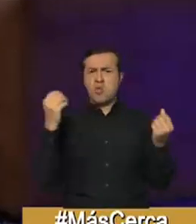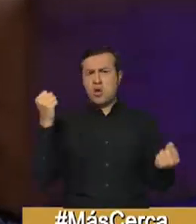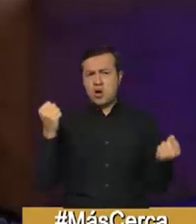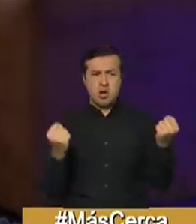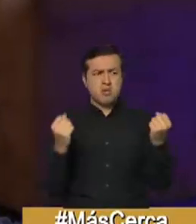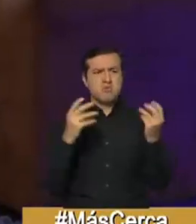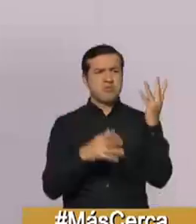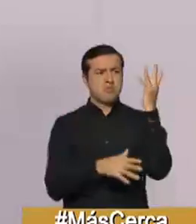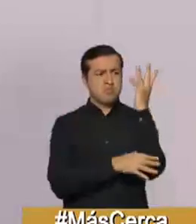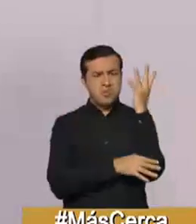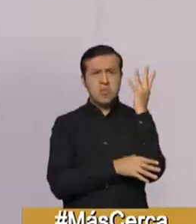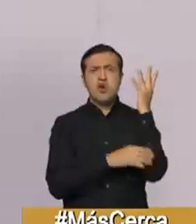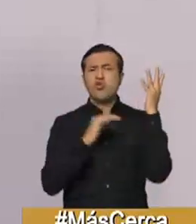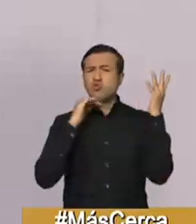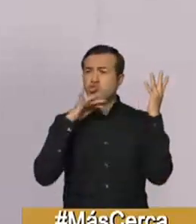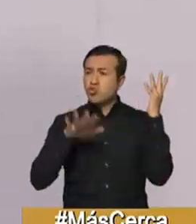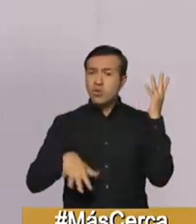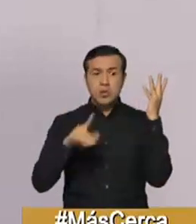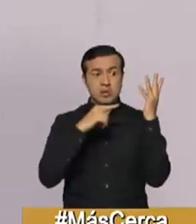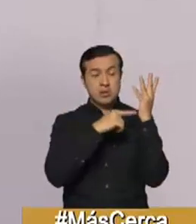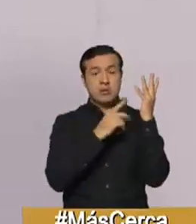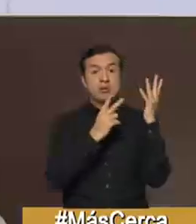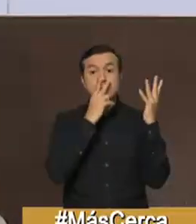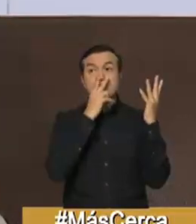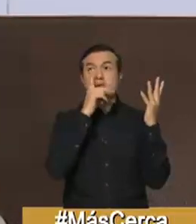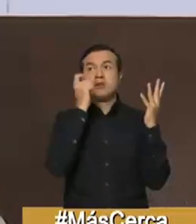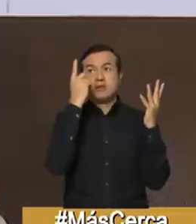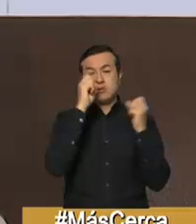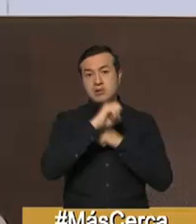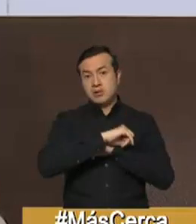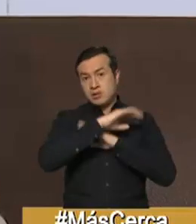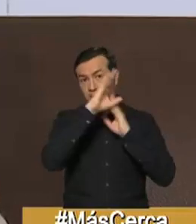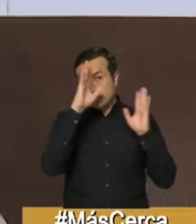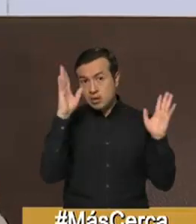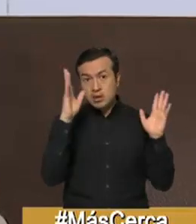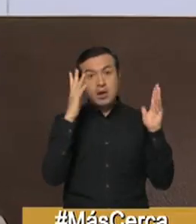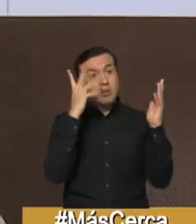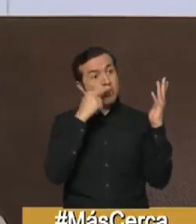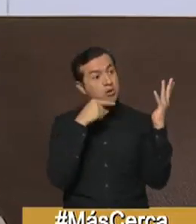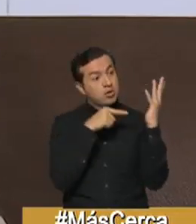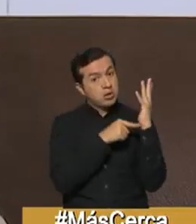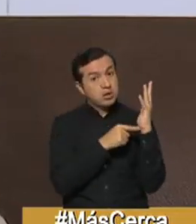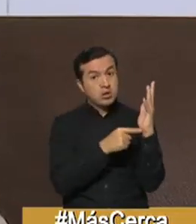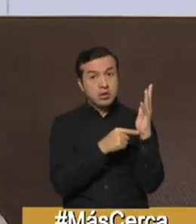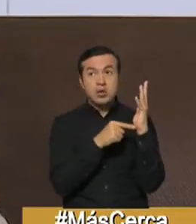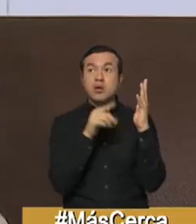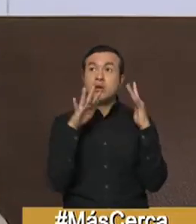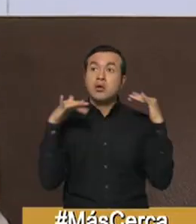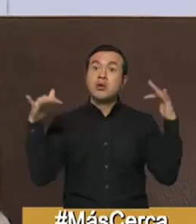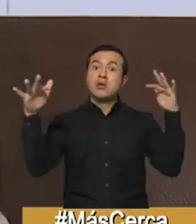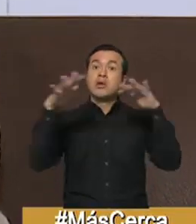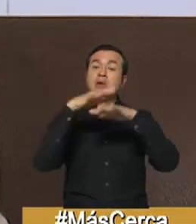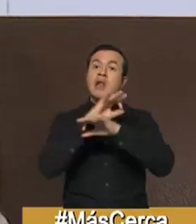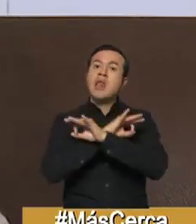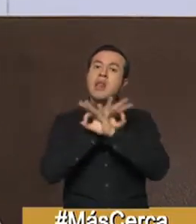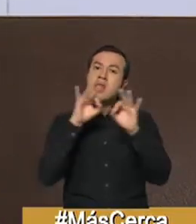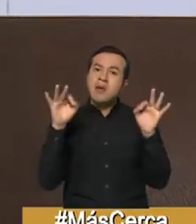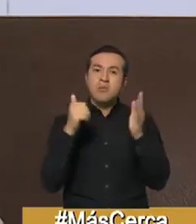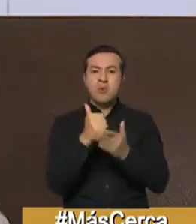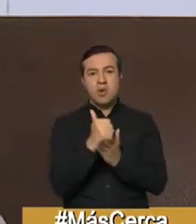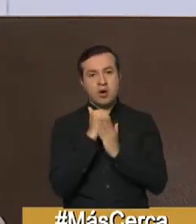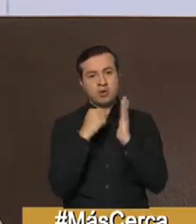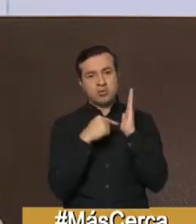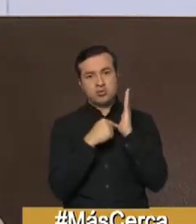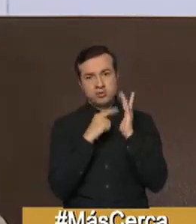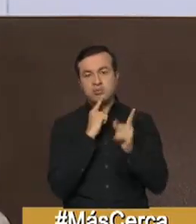que trae muchísima contaminación. Ya entendemos para qué sirven los árboles, aparte de adornar, nos limpian el aire. Entonces, yo creo que por eso